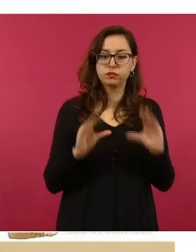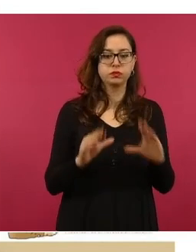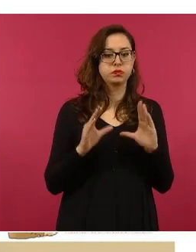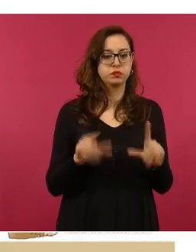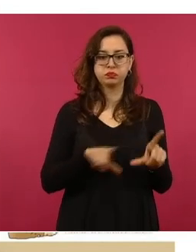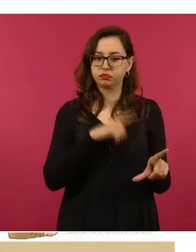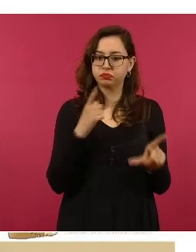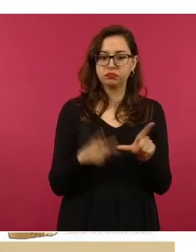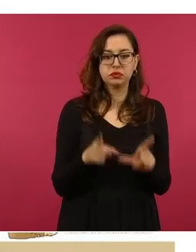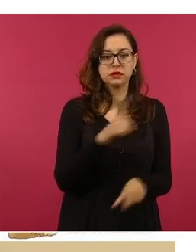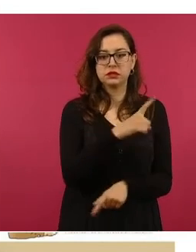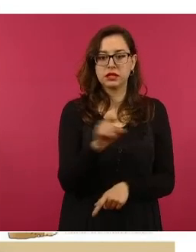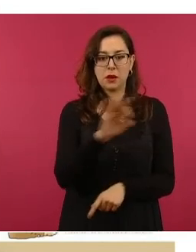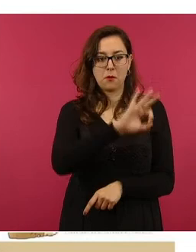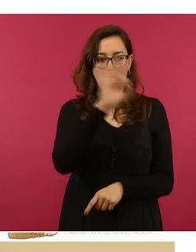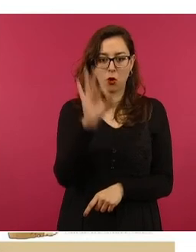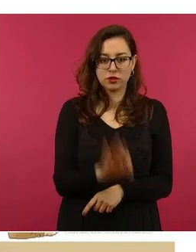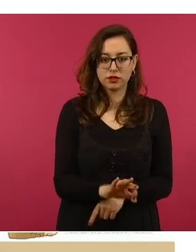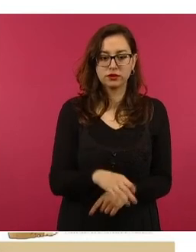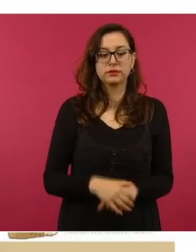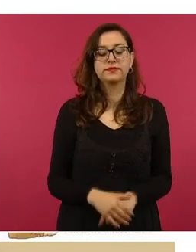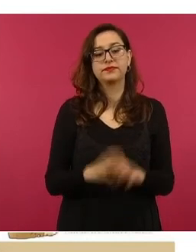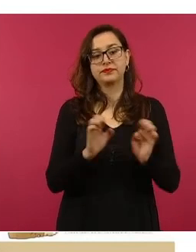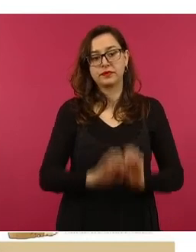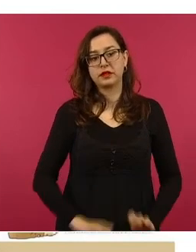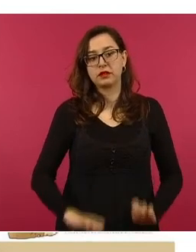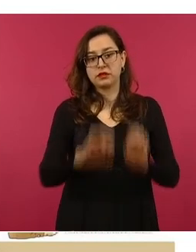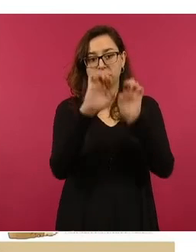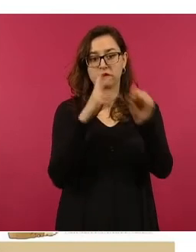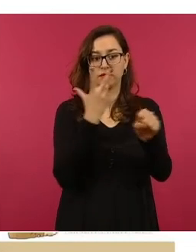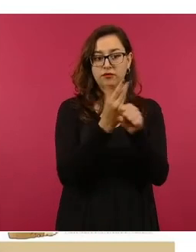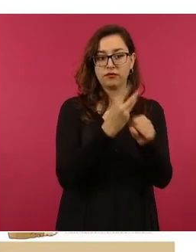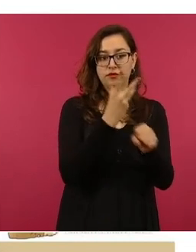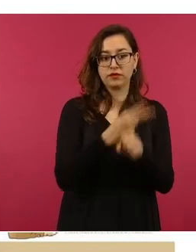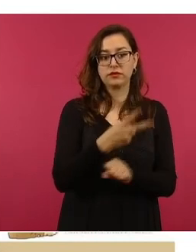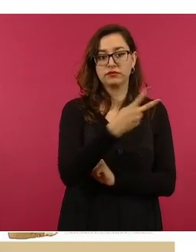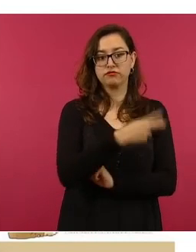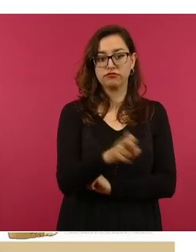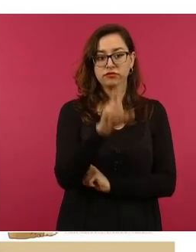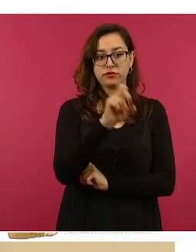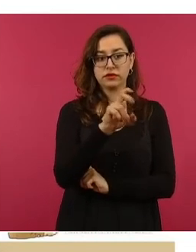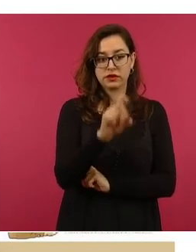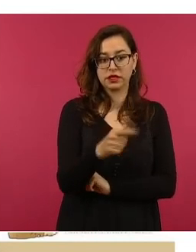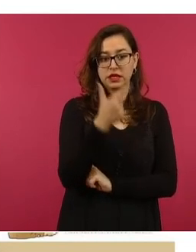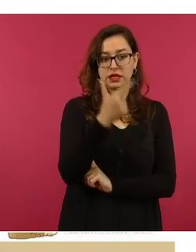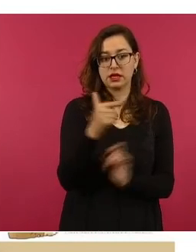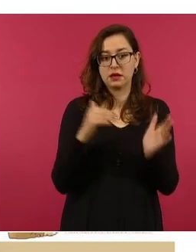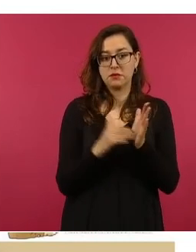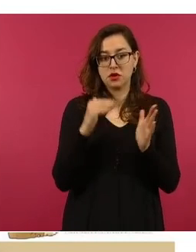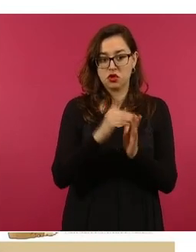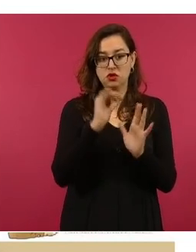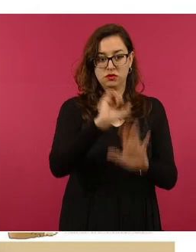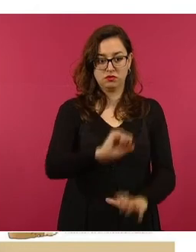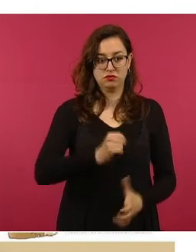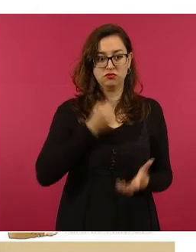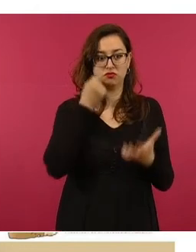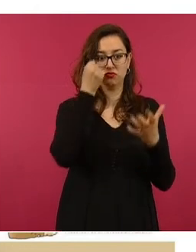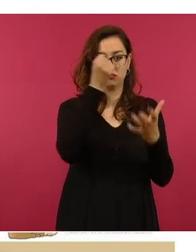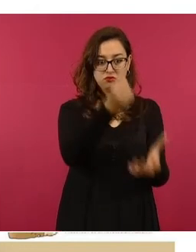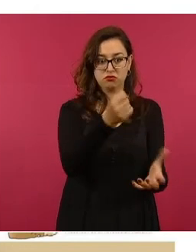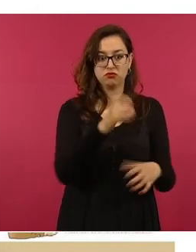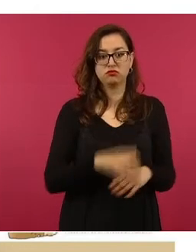infraestructura y rehabilitación de las unidades médicas, de un total de 237 millones de pesos para la rehabilitación, ya